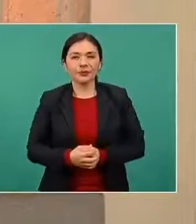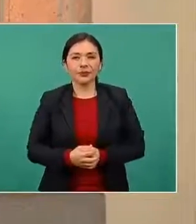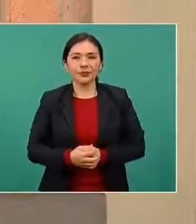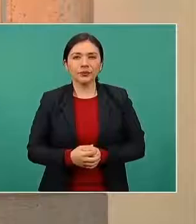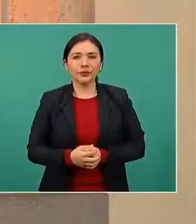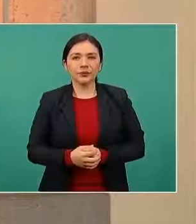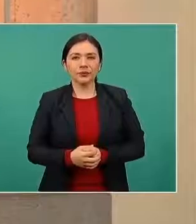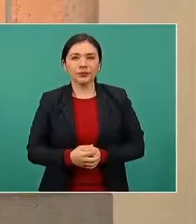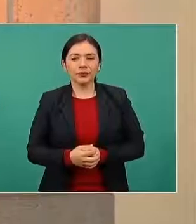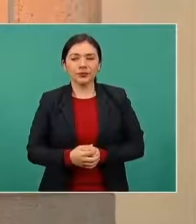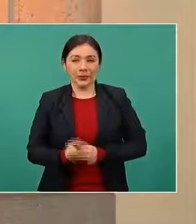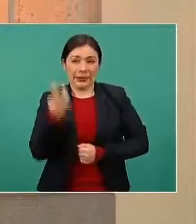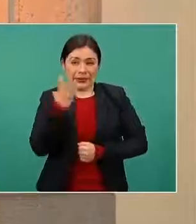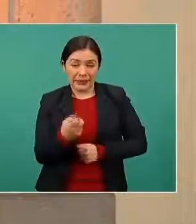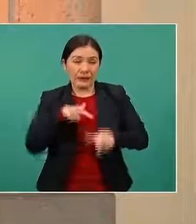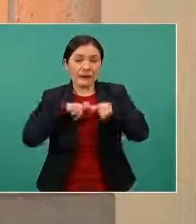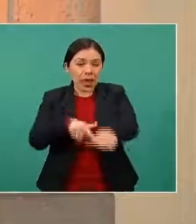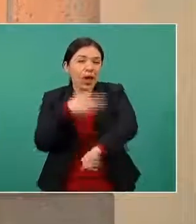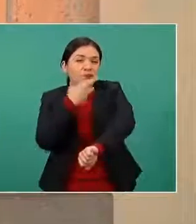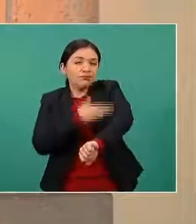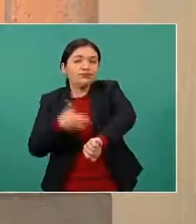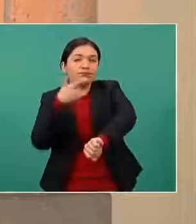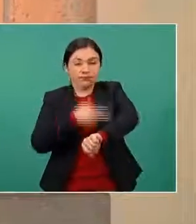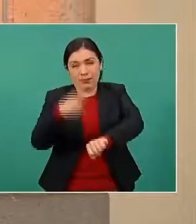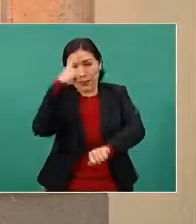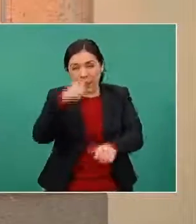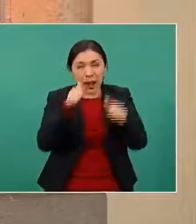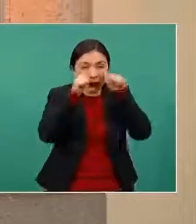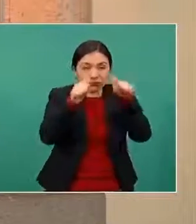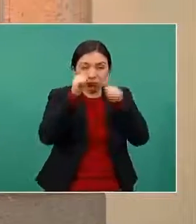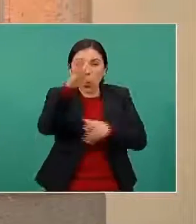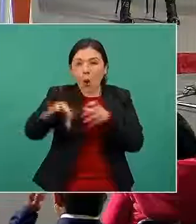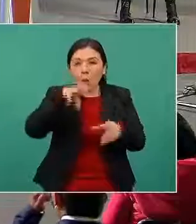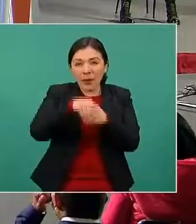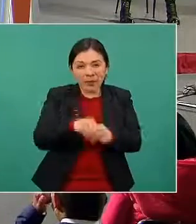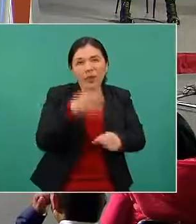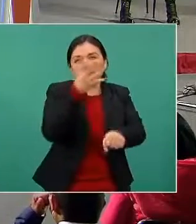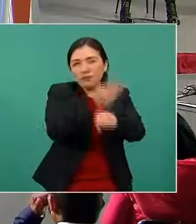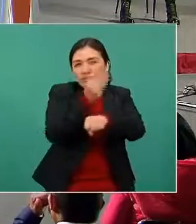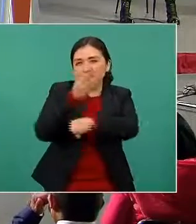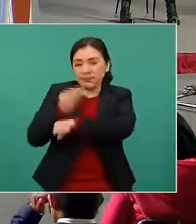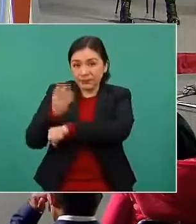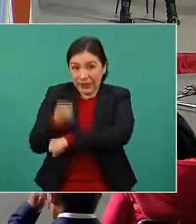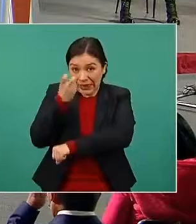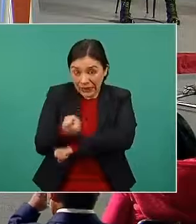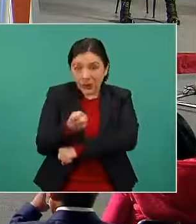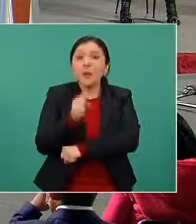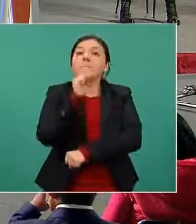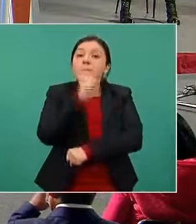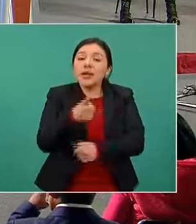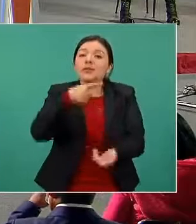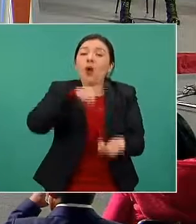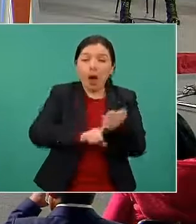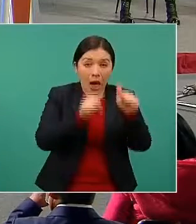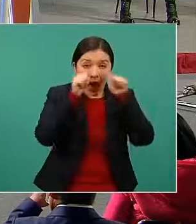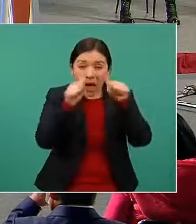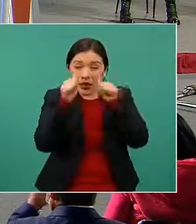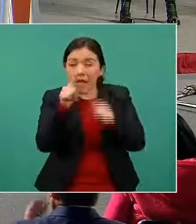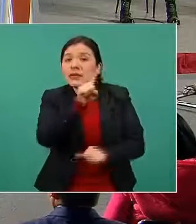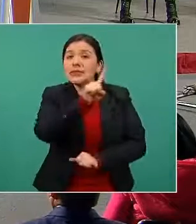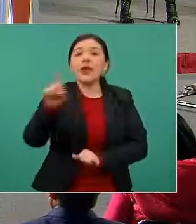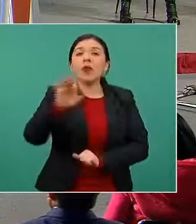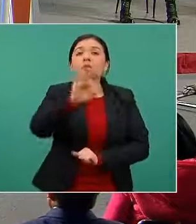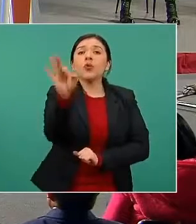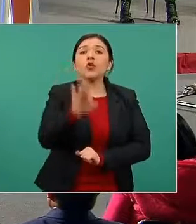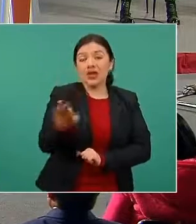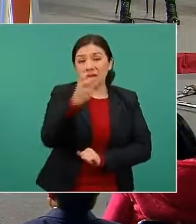tanto llevamos a cabo la totalidad de estos mantenimientos, se les está atendiendo al 100%